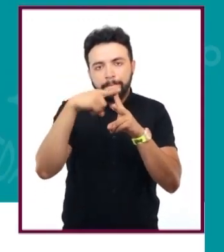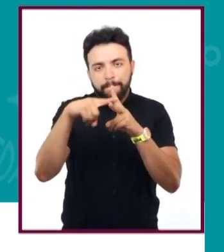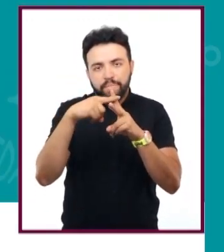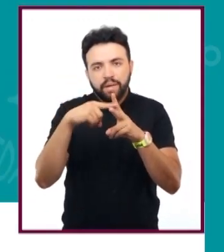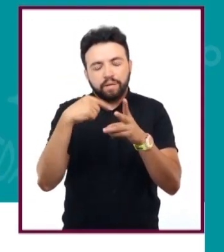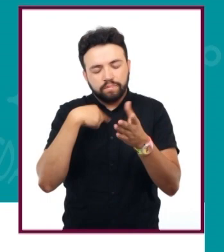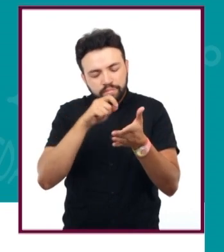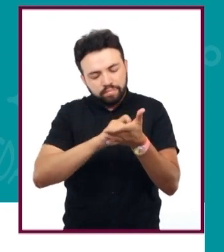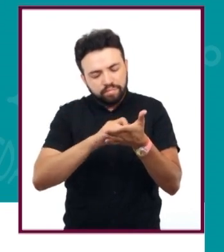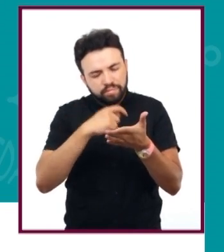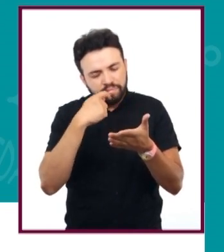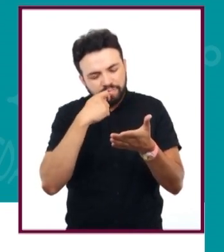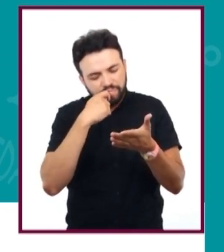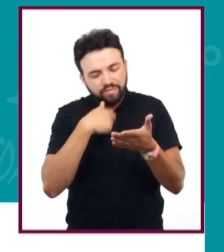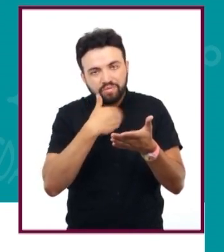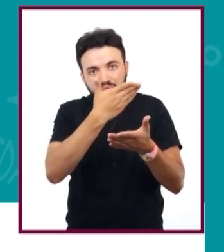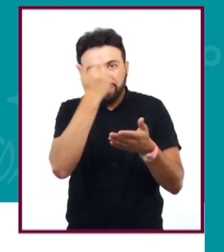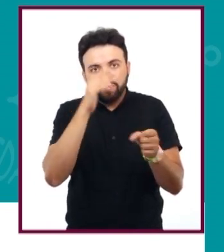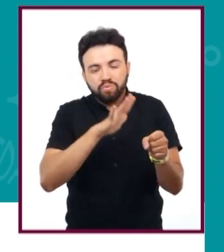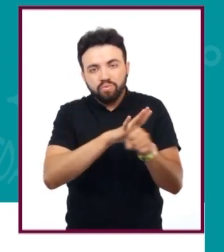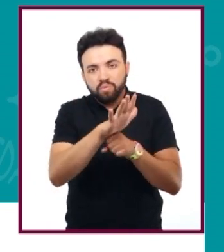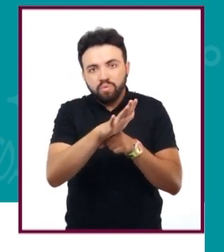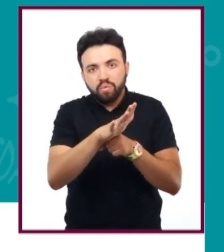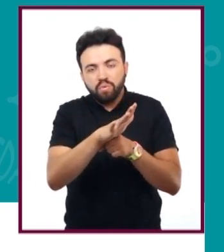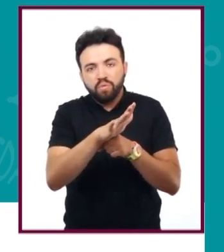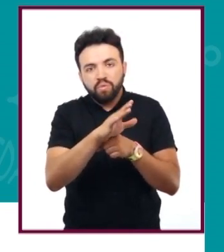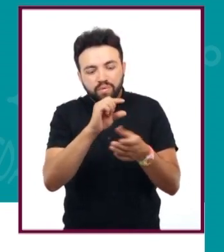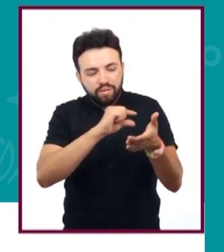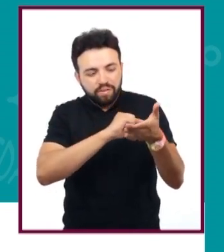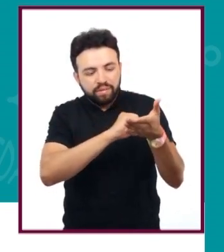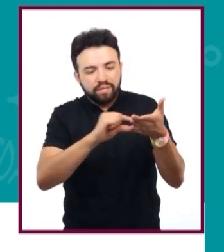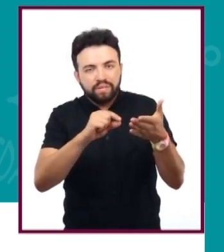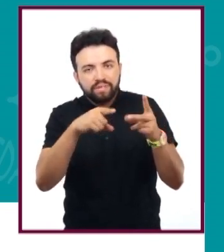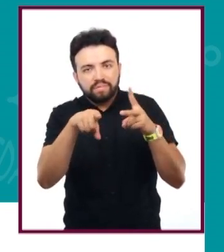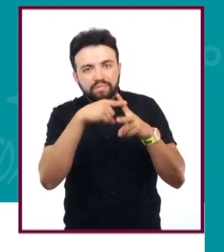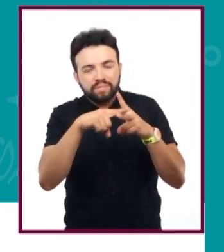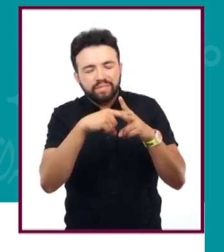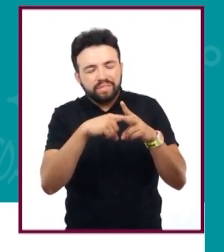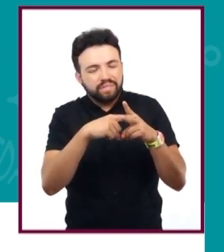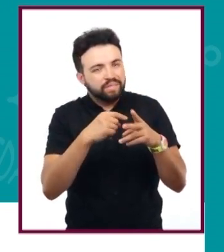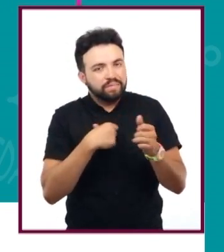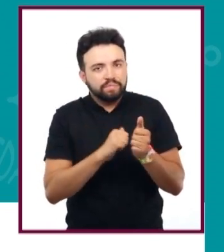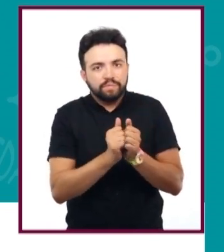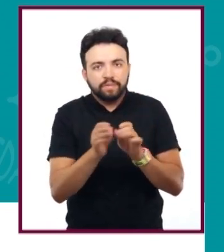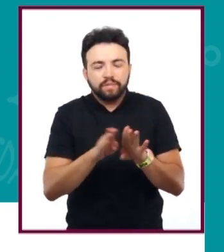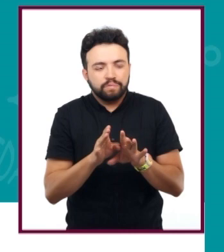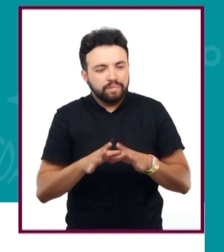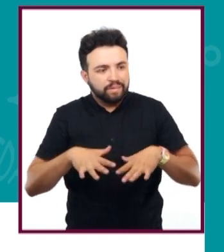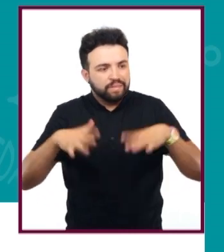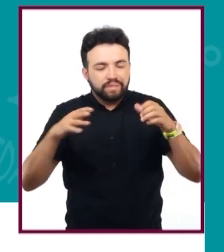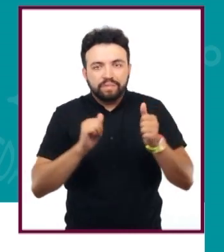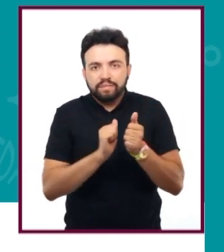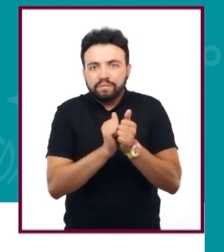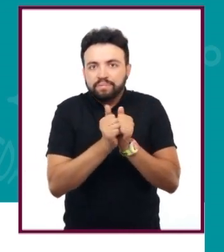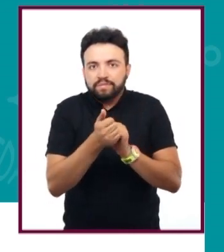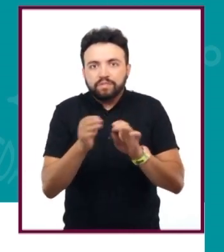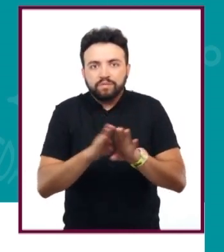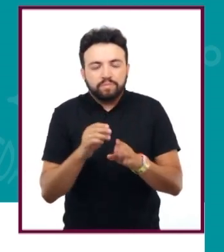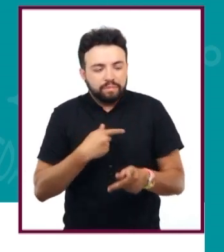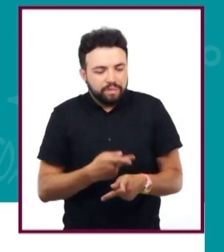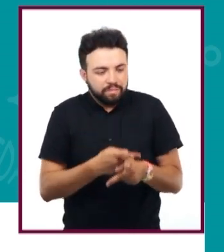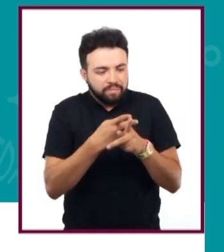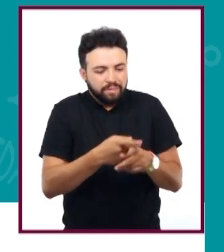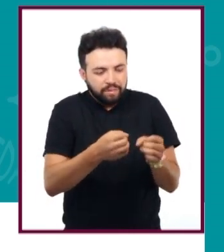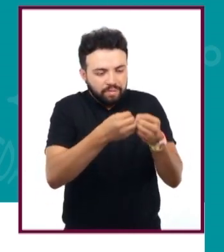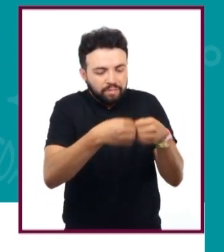haciendo un examen, supongamos que es de matemáticas y estás en una operación y no sabes cuál es el resultado, te empiezas a estresar y te empiezas a impacientar